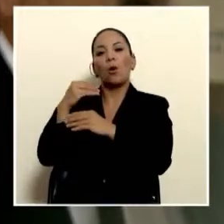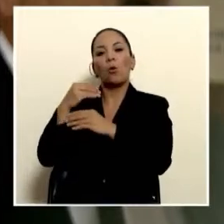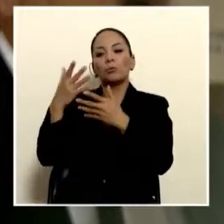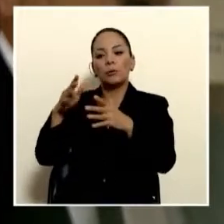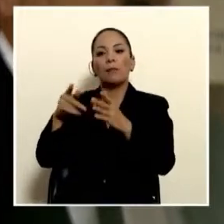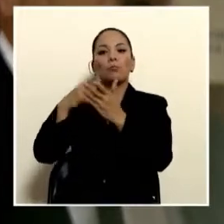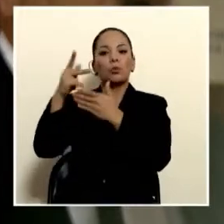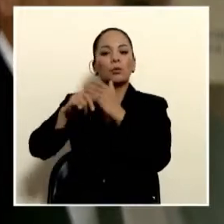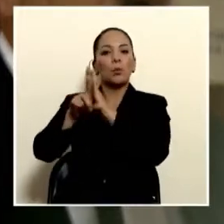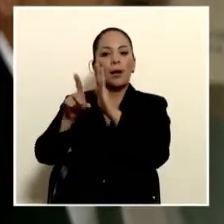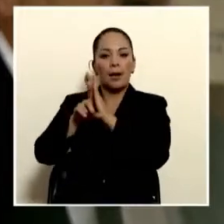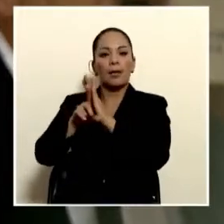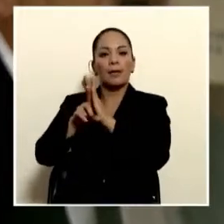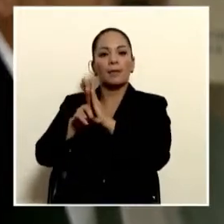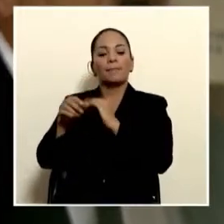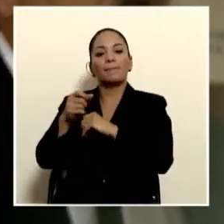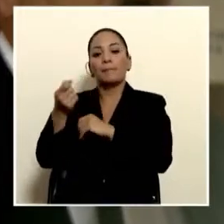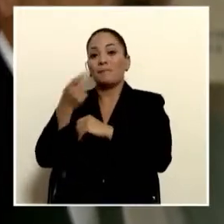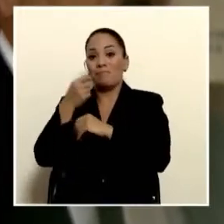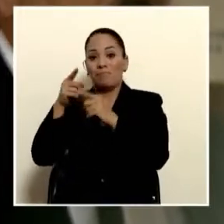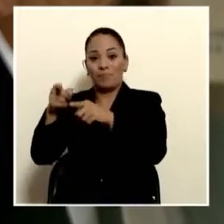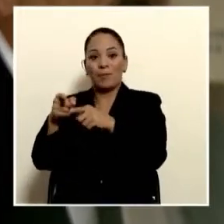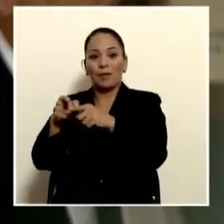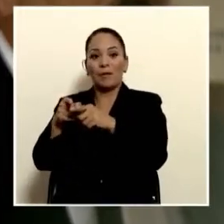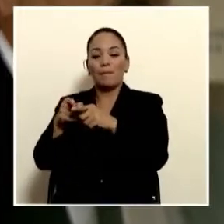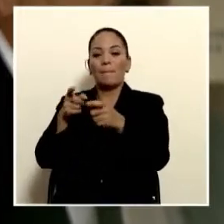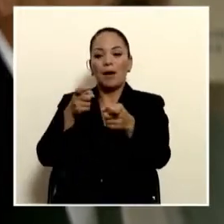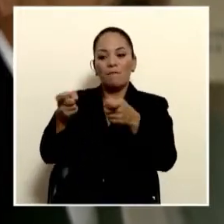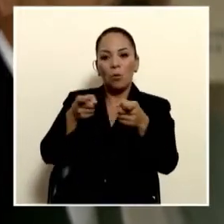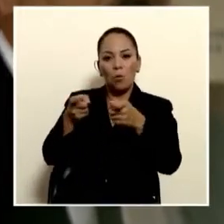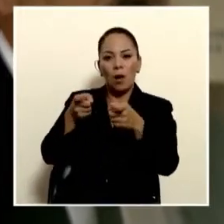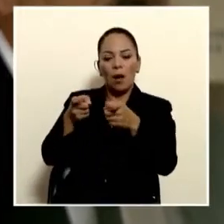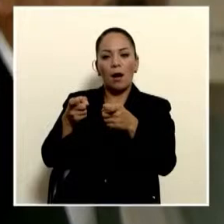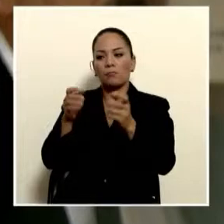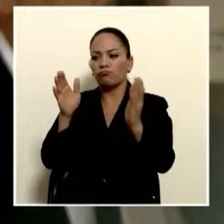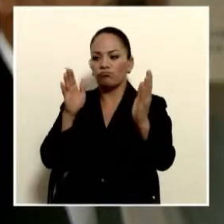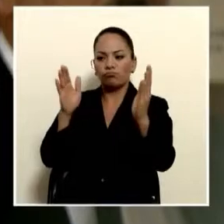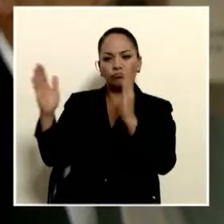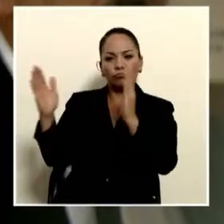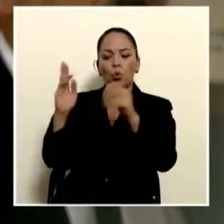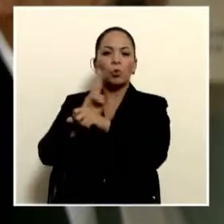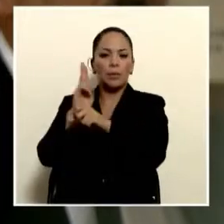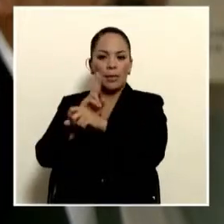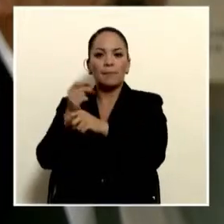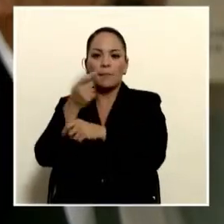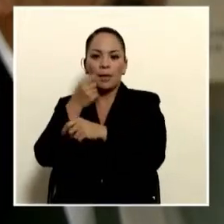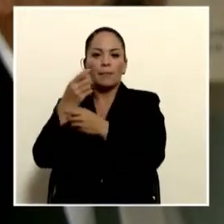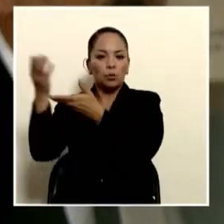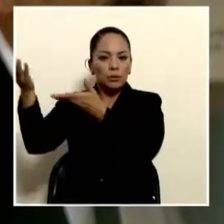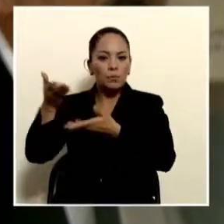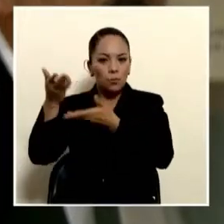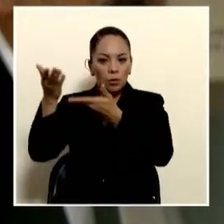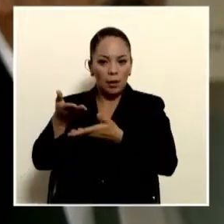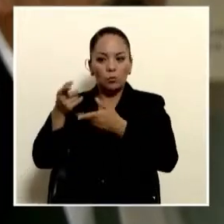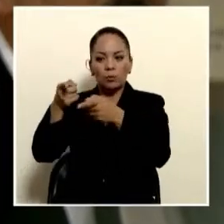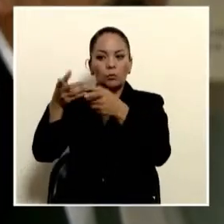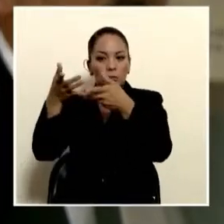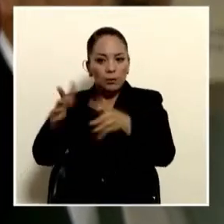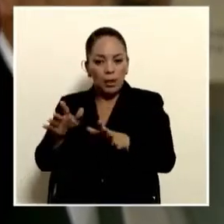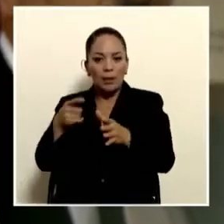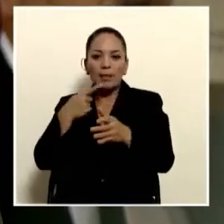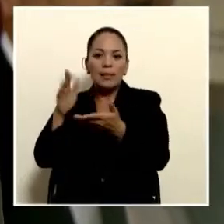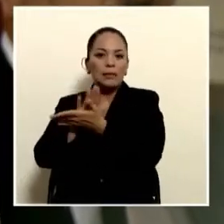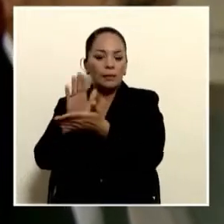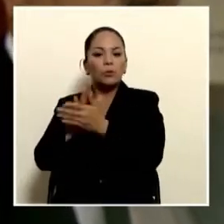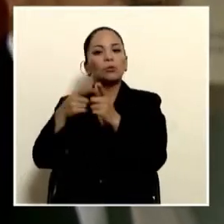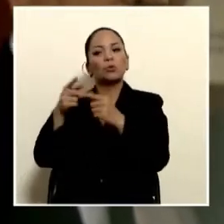de Walter Muñoz que proponía principalmente fijar y regular los márgenes de utilidades sobre los medicamentos importados. Ya fue dictaminado,